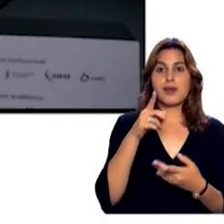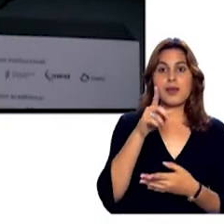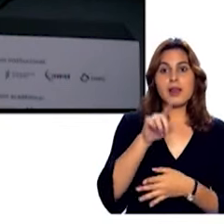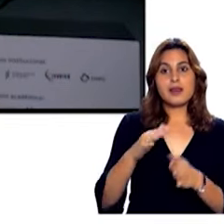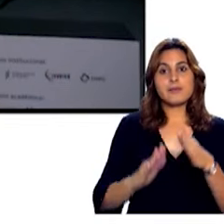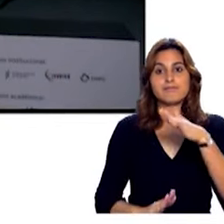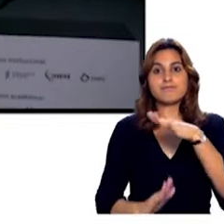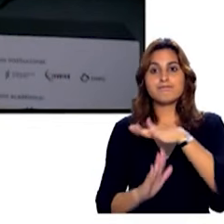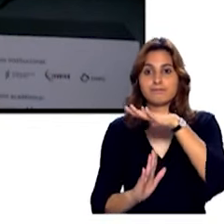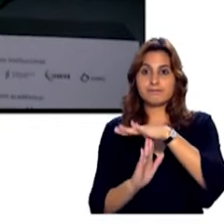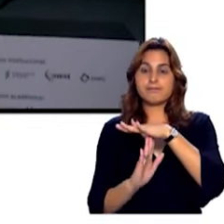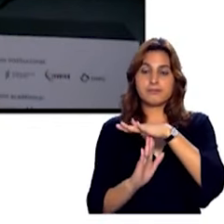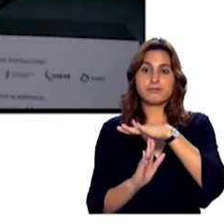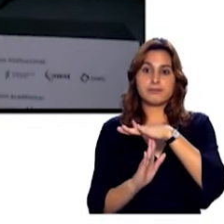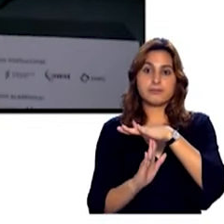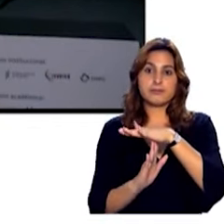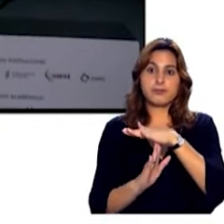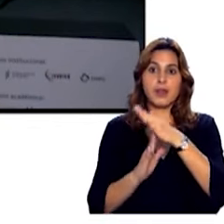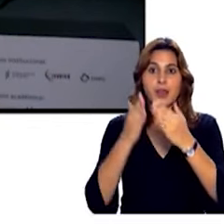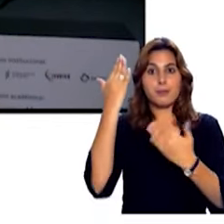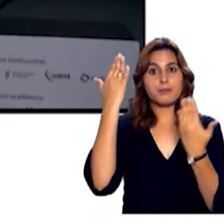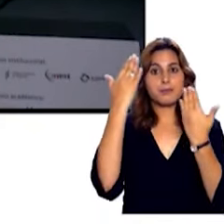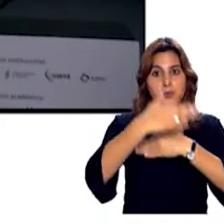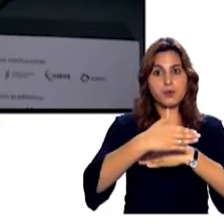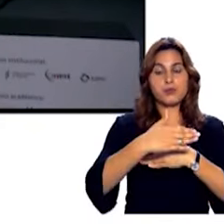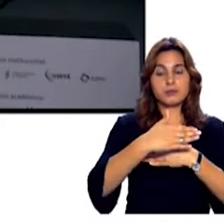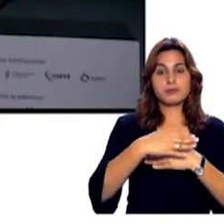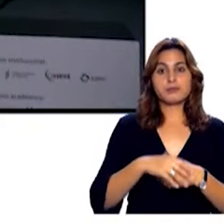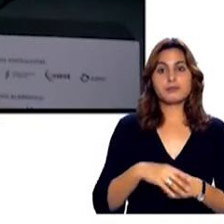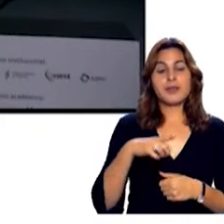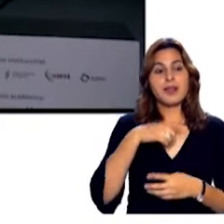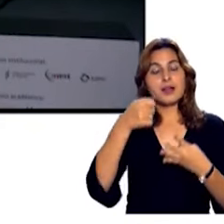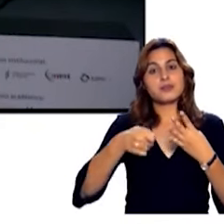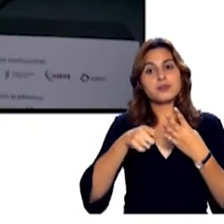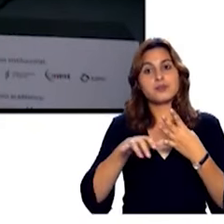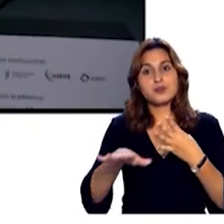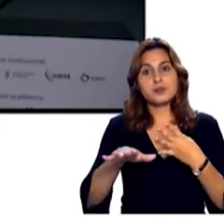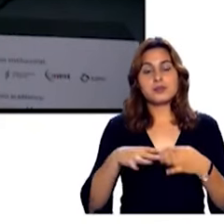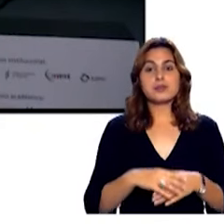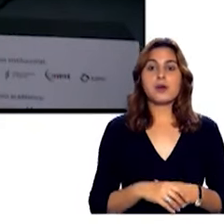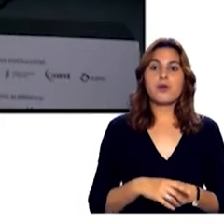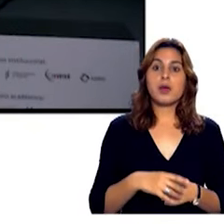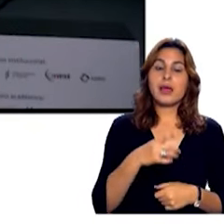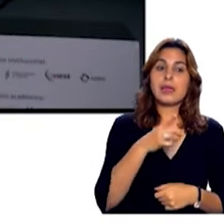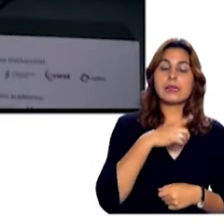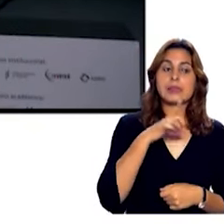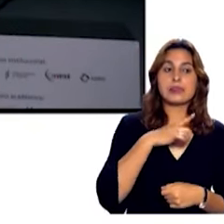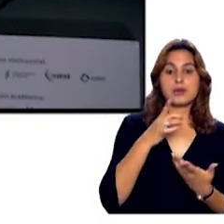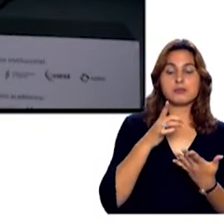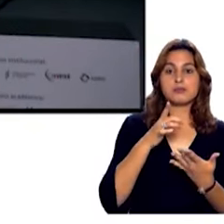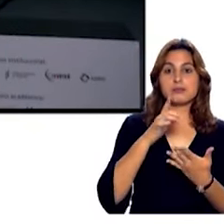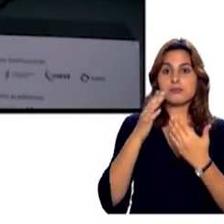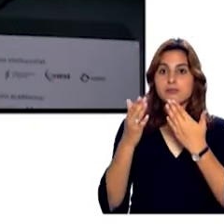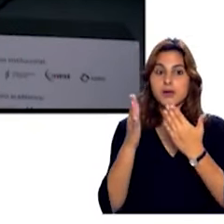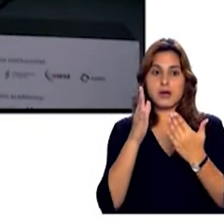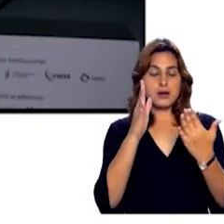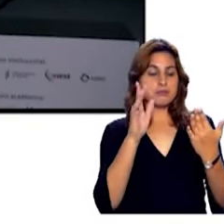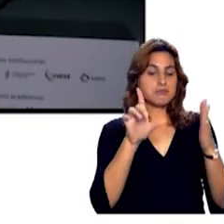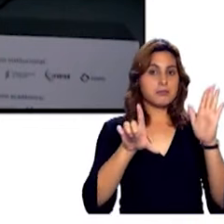comprobar que órganos de la jurisdicción han realizado una correcta interpretación de la Norma